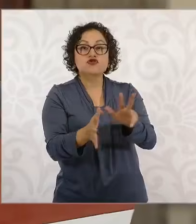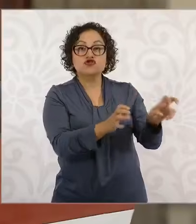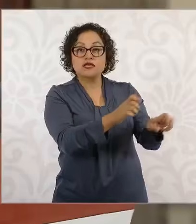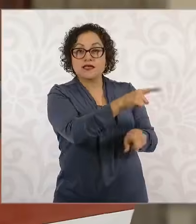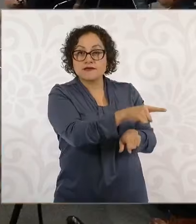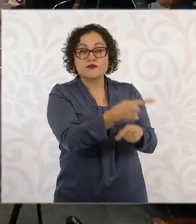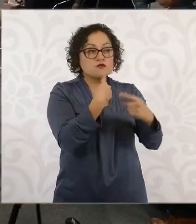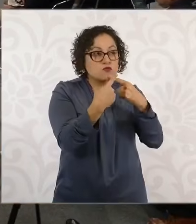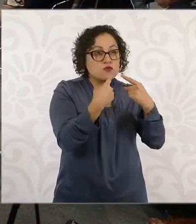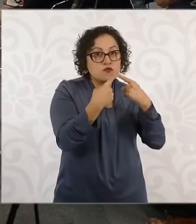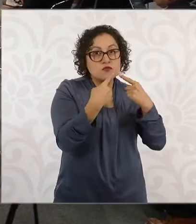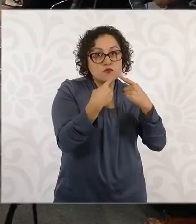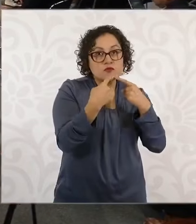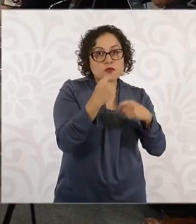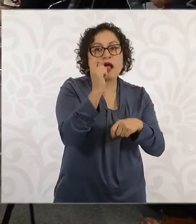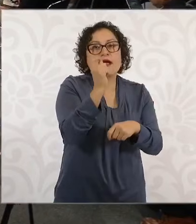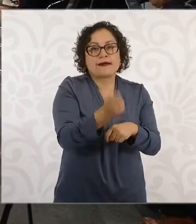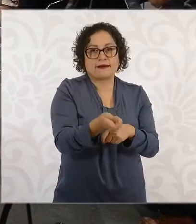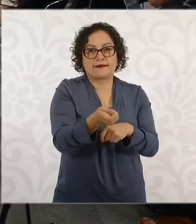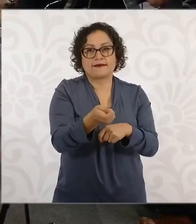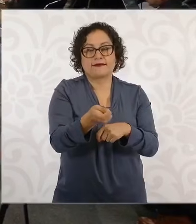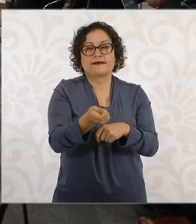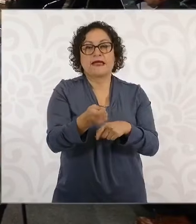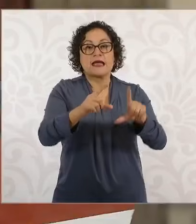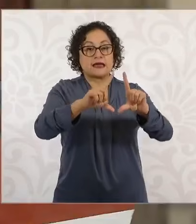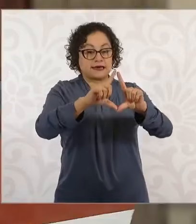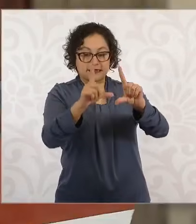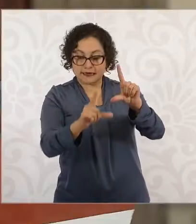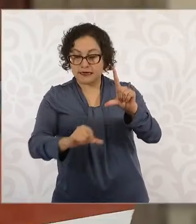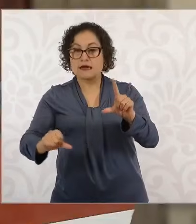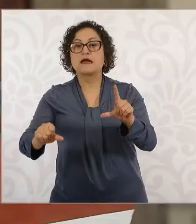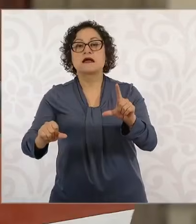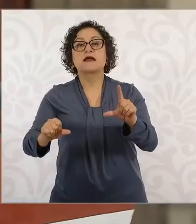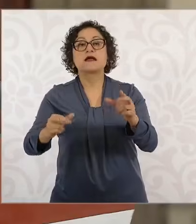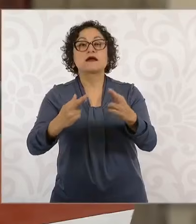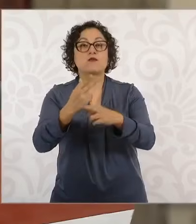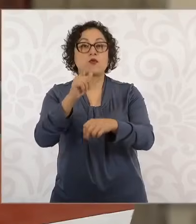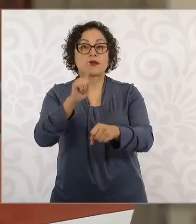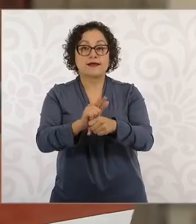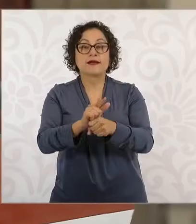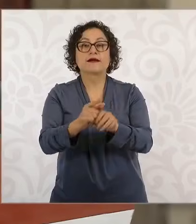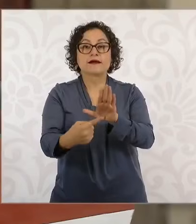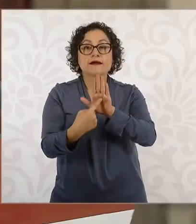Somos una república representativa, con estados libres y soberanos.